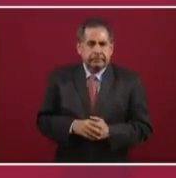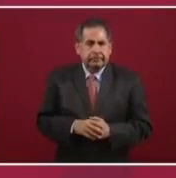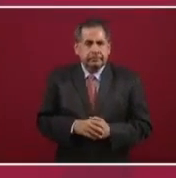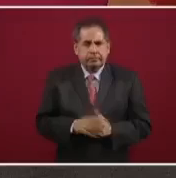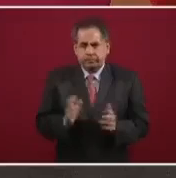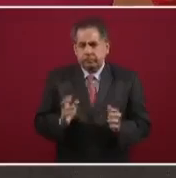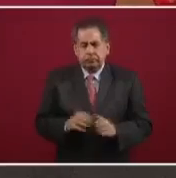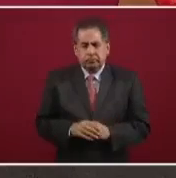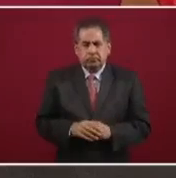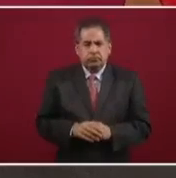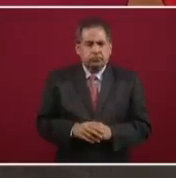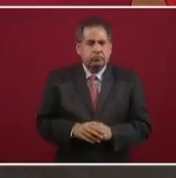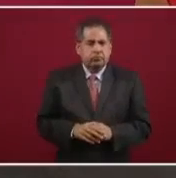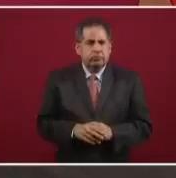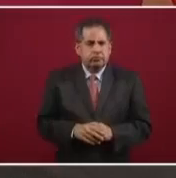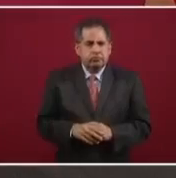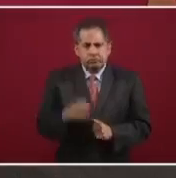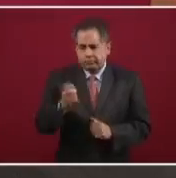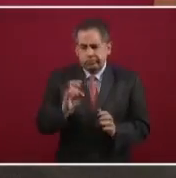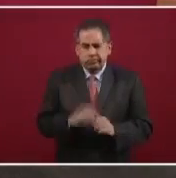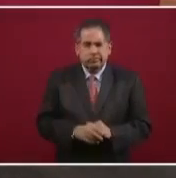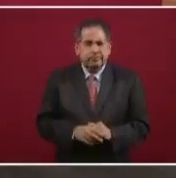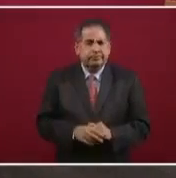O sea, eso